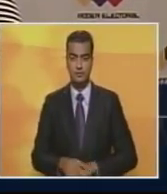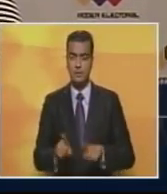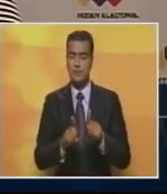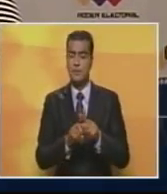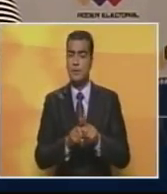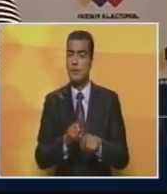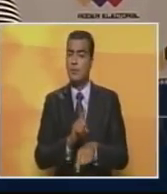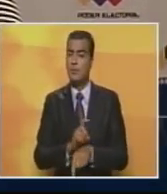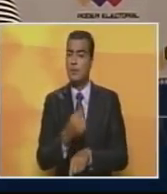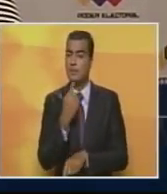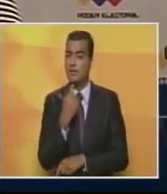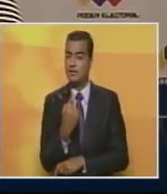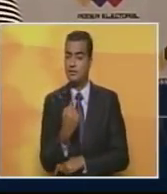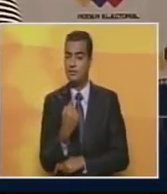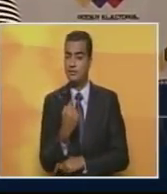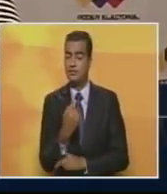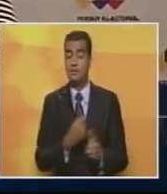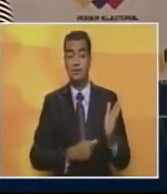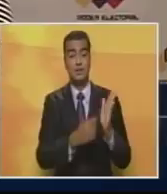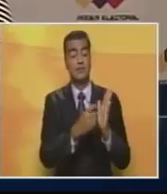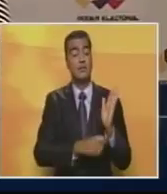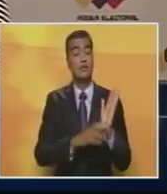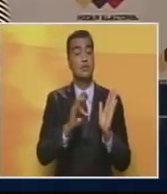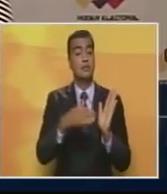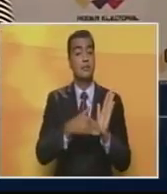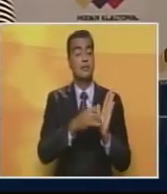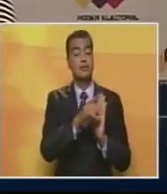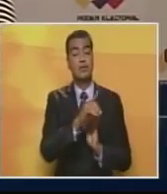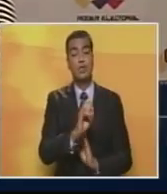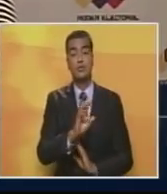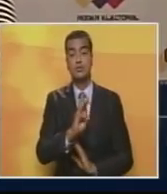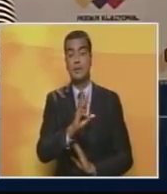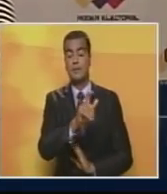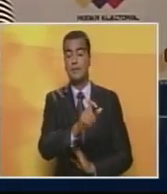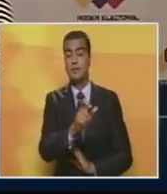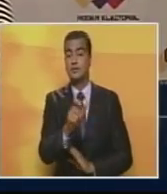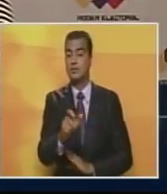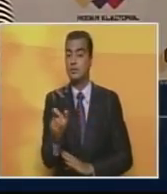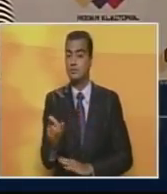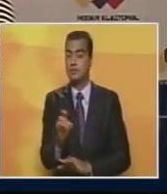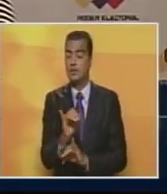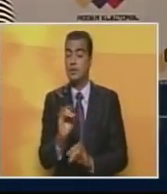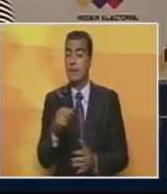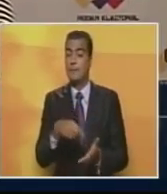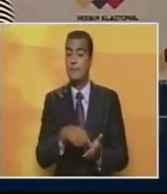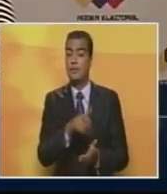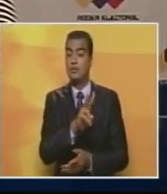modo, Lucena indicó que se inscribieron 7.106 ciudadanos, de los cuales